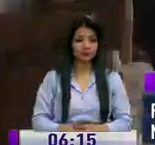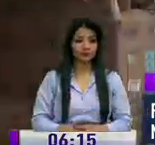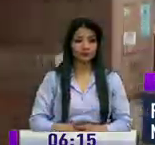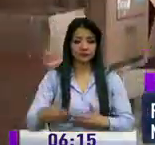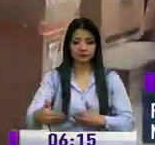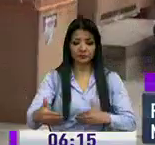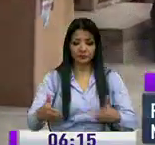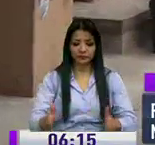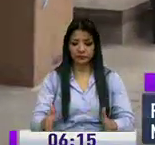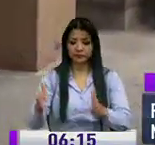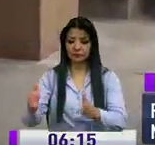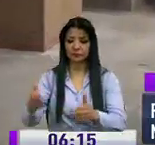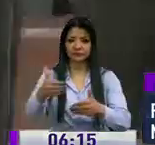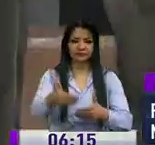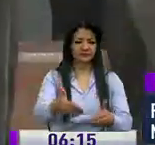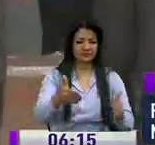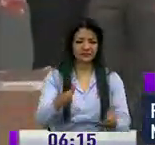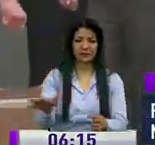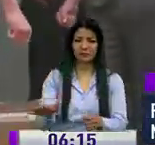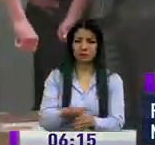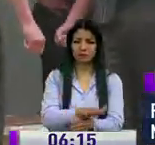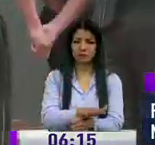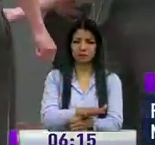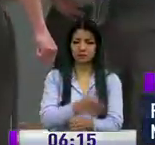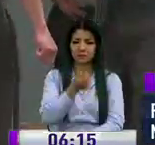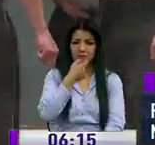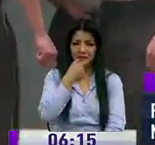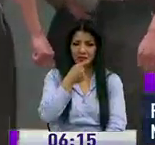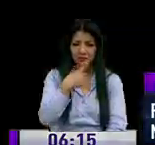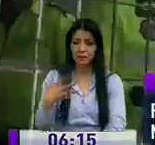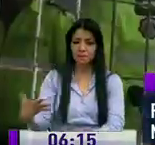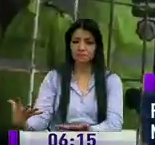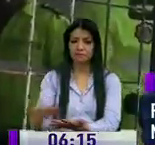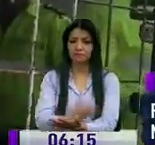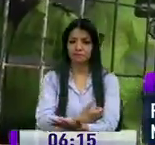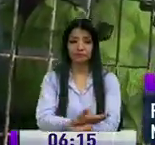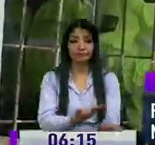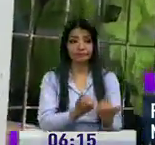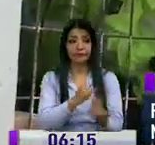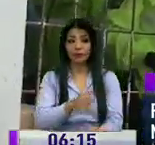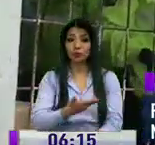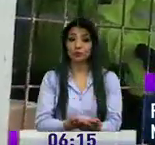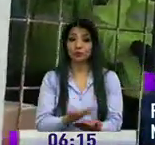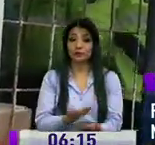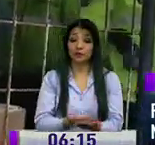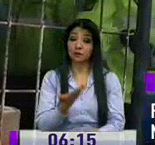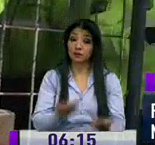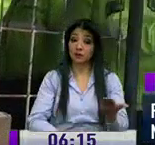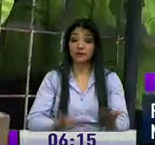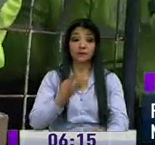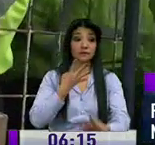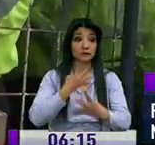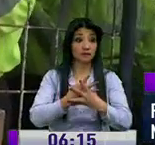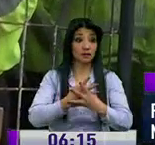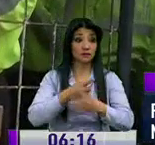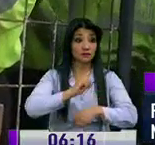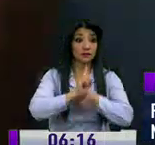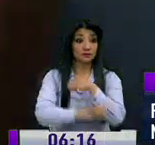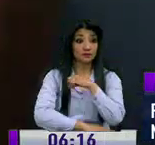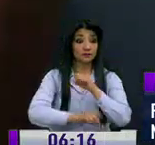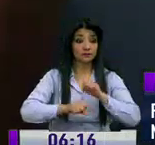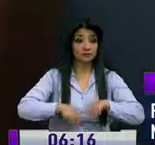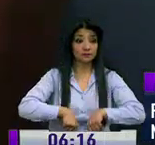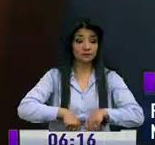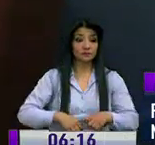cartones llenos de medicamentos que tendrán que ser justificados, ya que la sanción podría ser la privación de libertad.